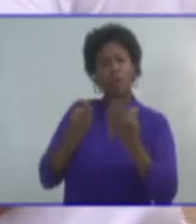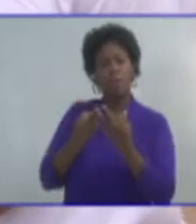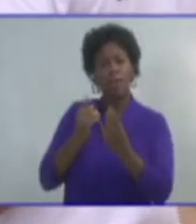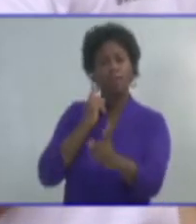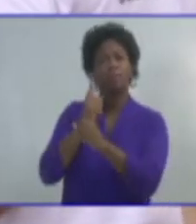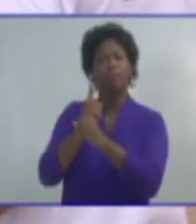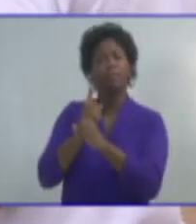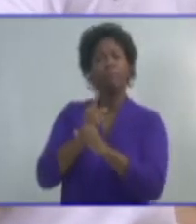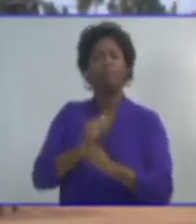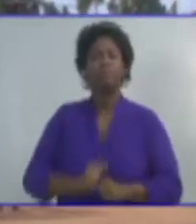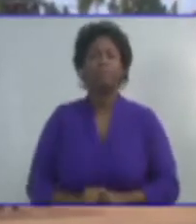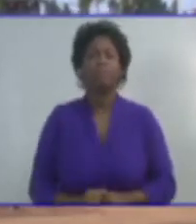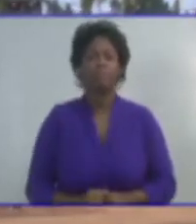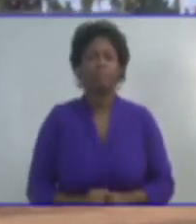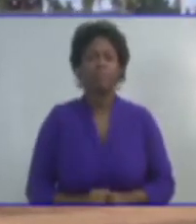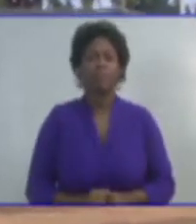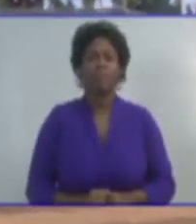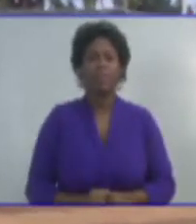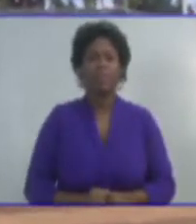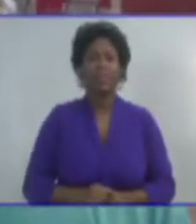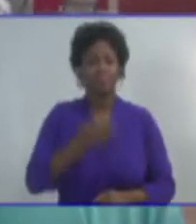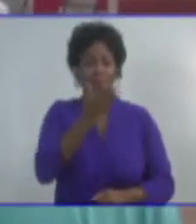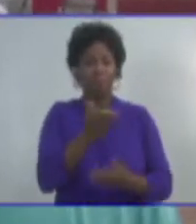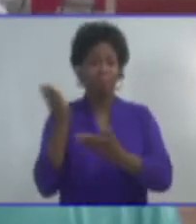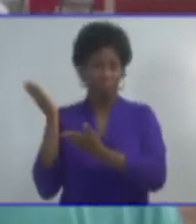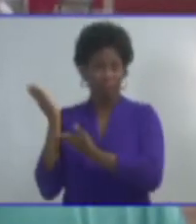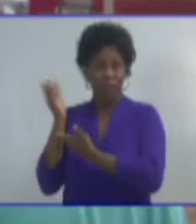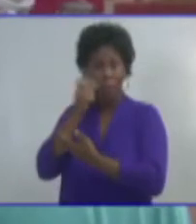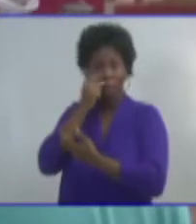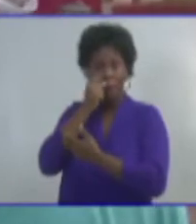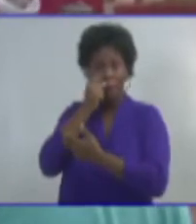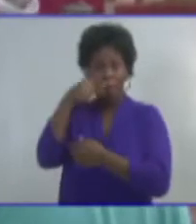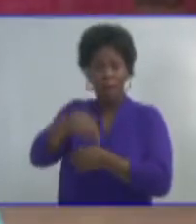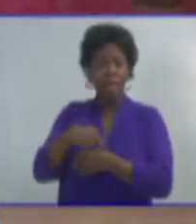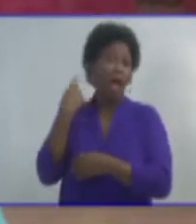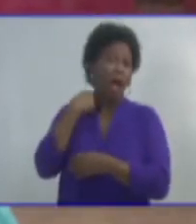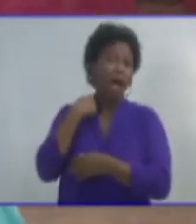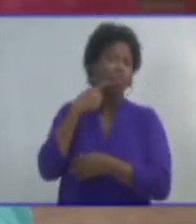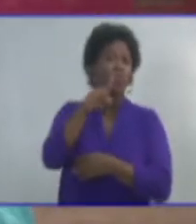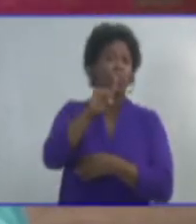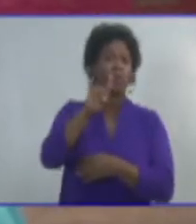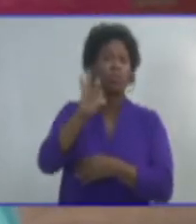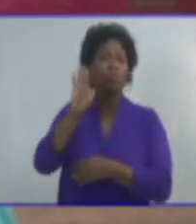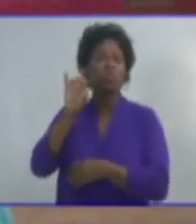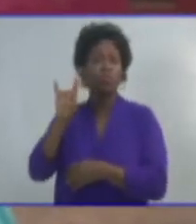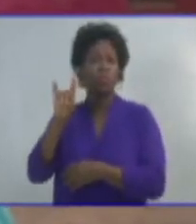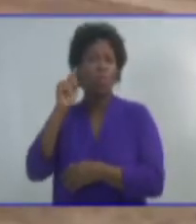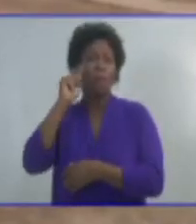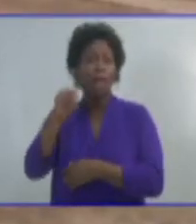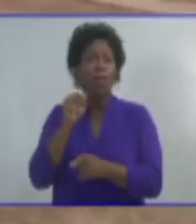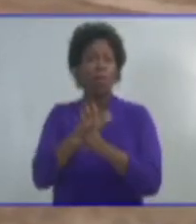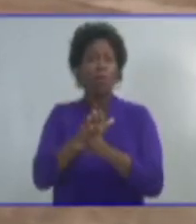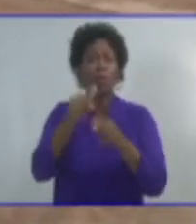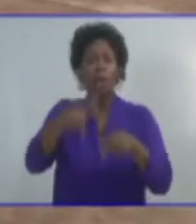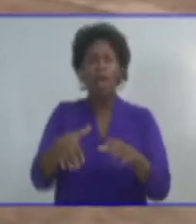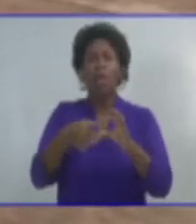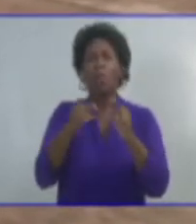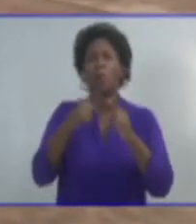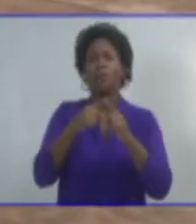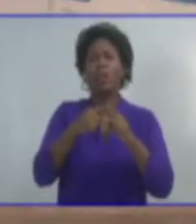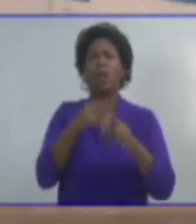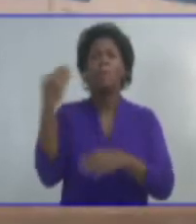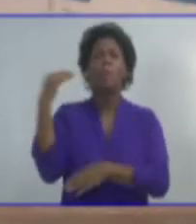tanto, Benzoa reside desde 1989 en Maicí, agradece su formación como albañil en Cuba y la acogida como